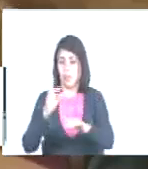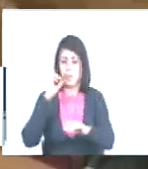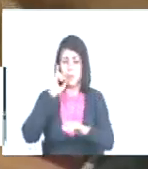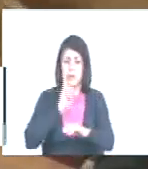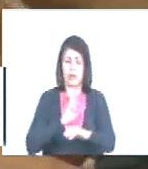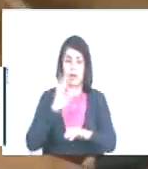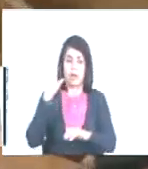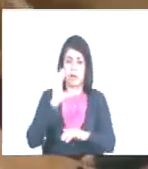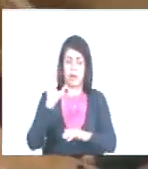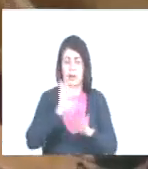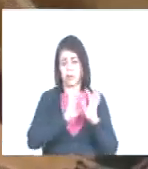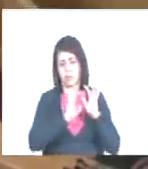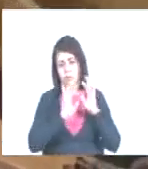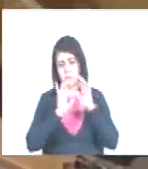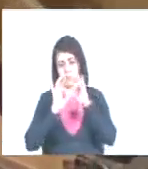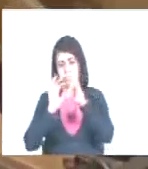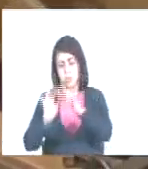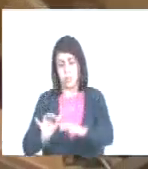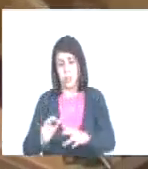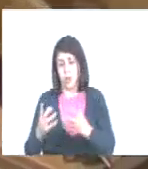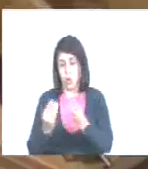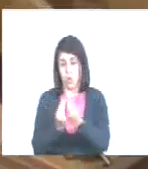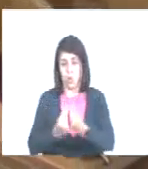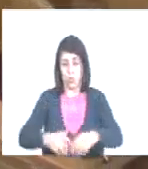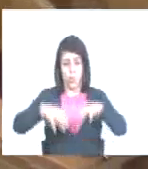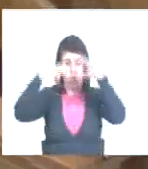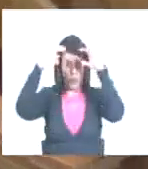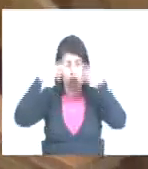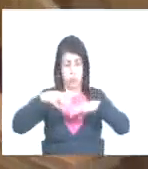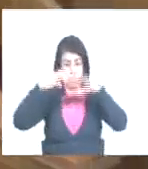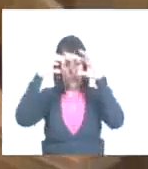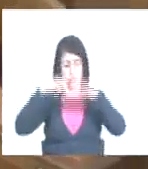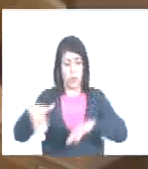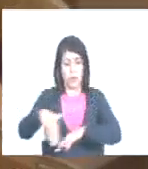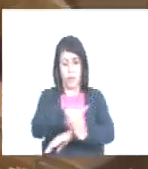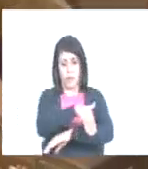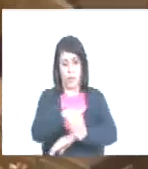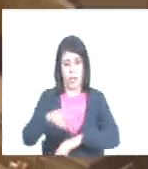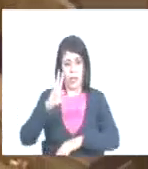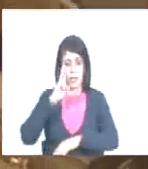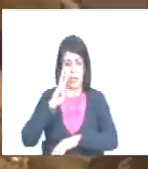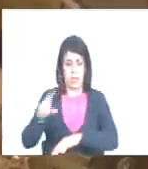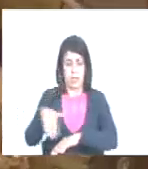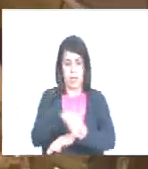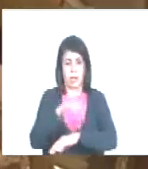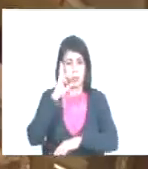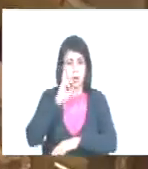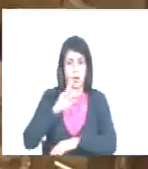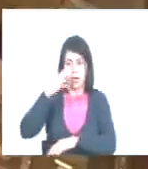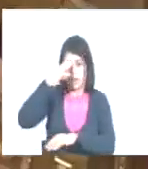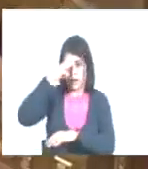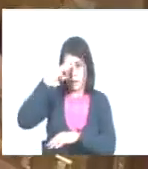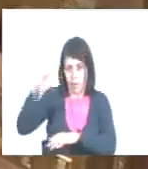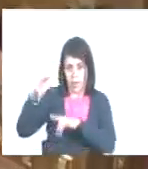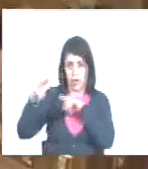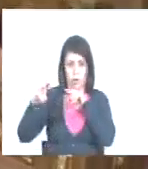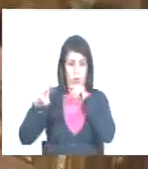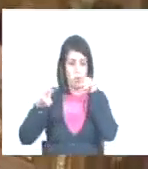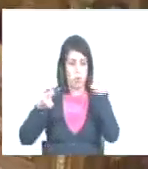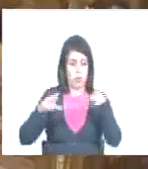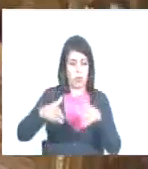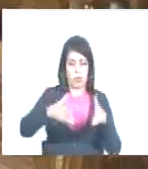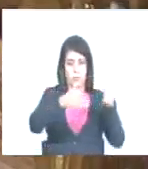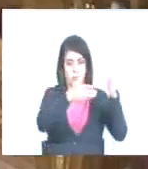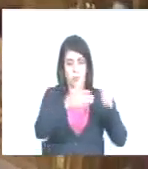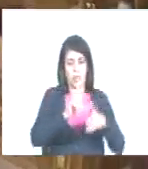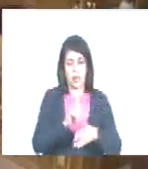llegó con un palo de agua. Miren cómo está la avenida Bolívar allá, miren cómo está la avenida México, la avenida Fuerzas Armadas,